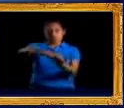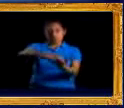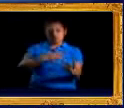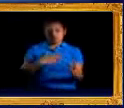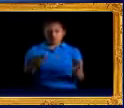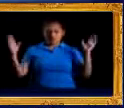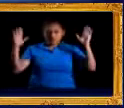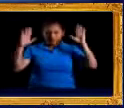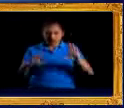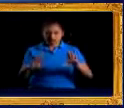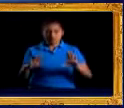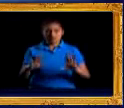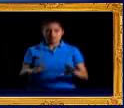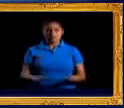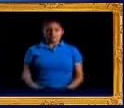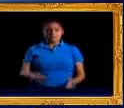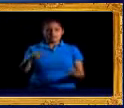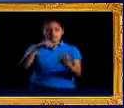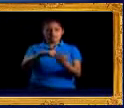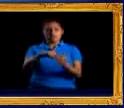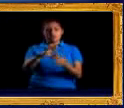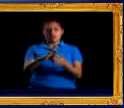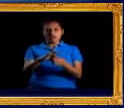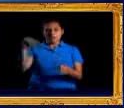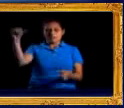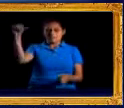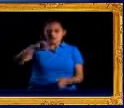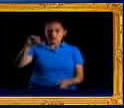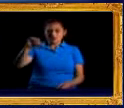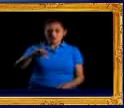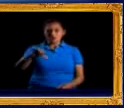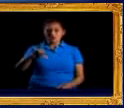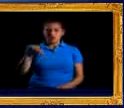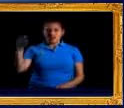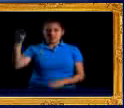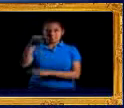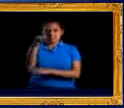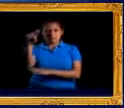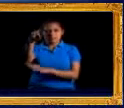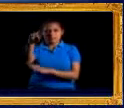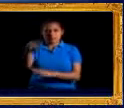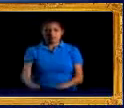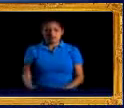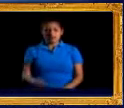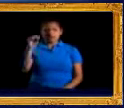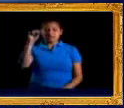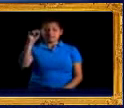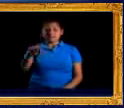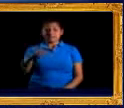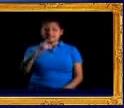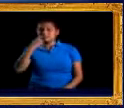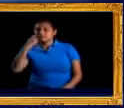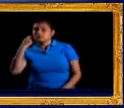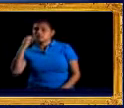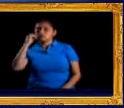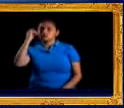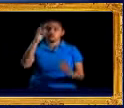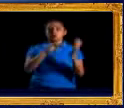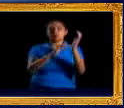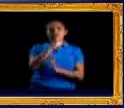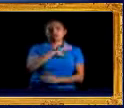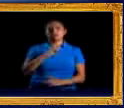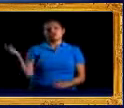pasaje. En medio de la corrupción, hermano, la serpiente, al estar tentando al Señor Jesucristo, después